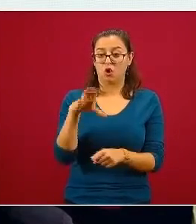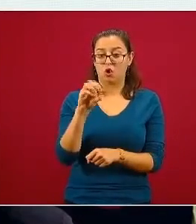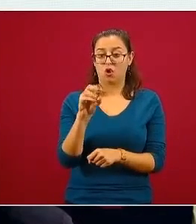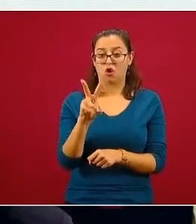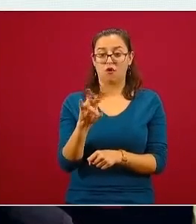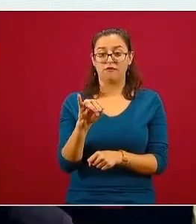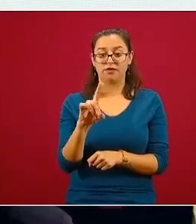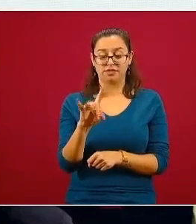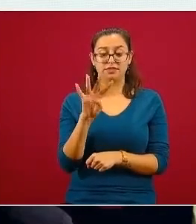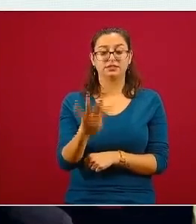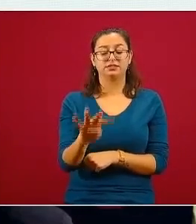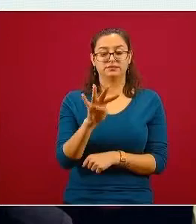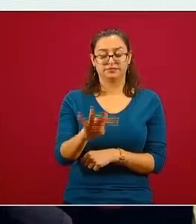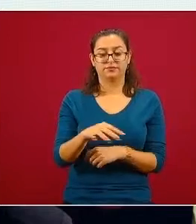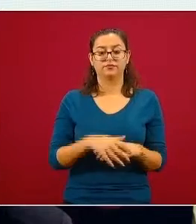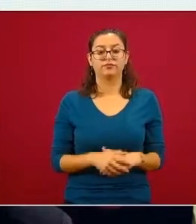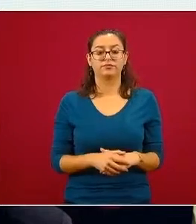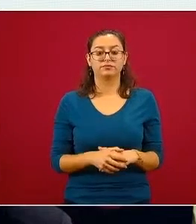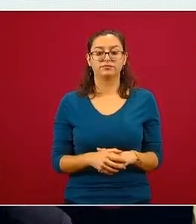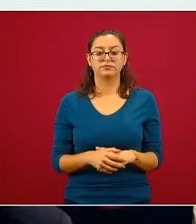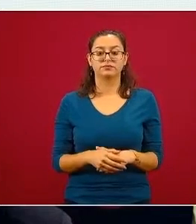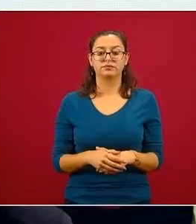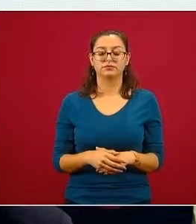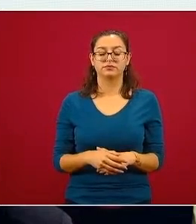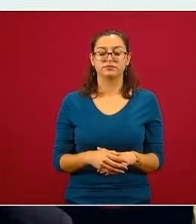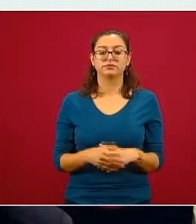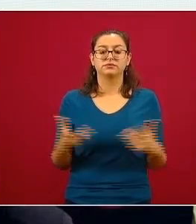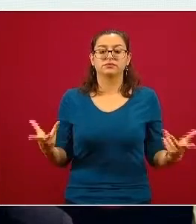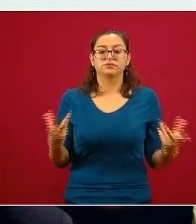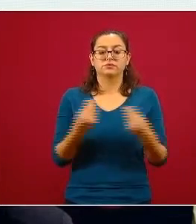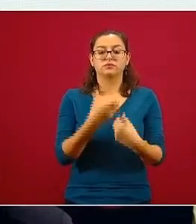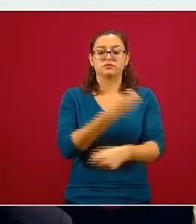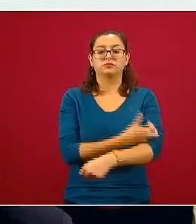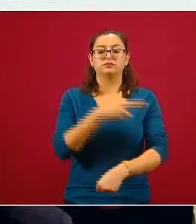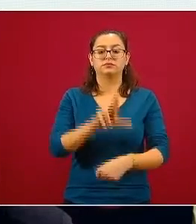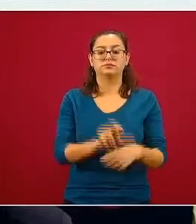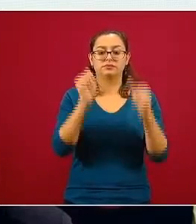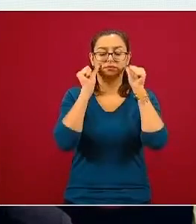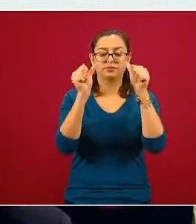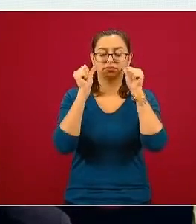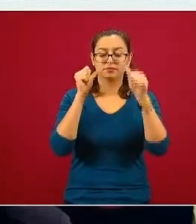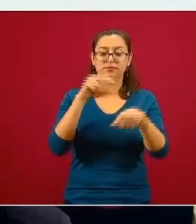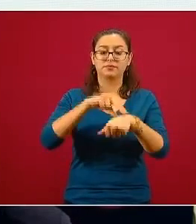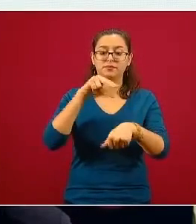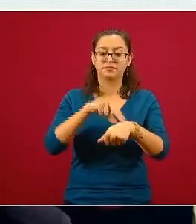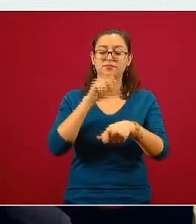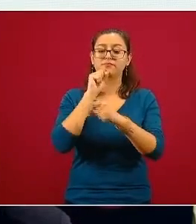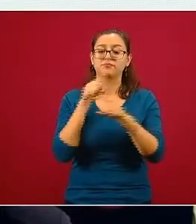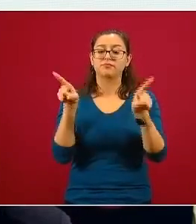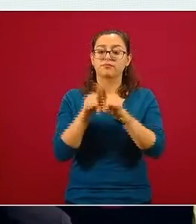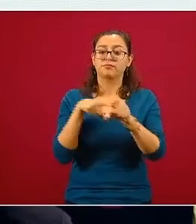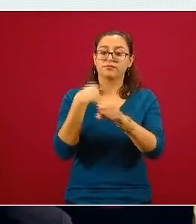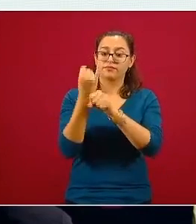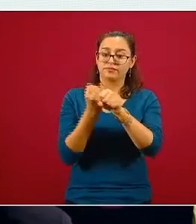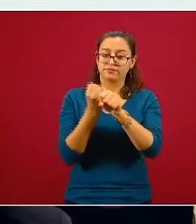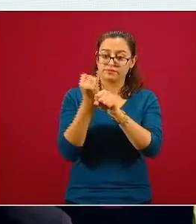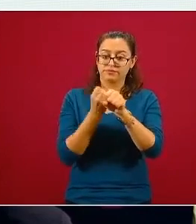trabajando en conjunto con la coordinación de atención médica e